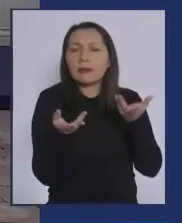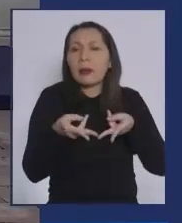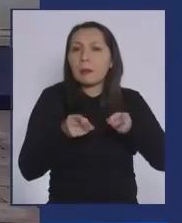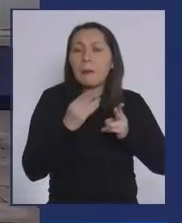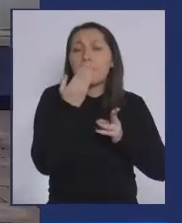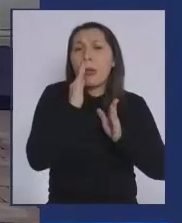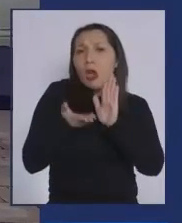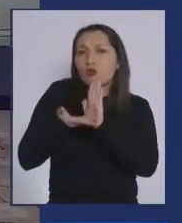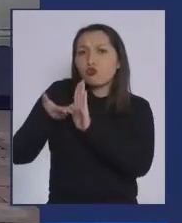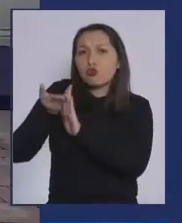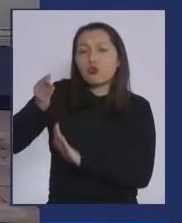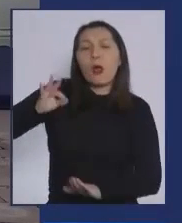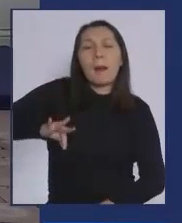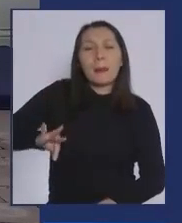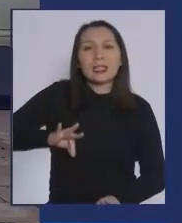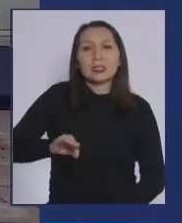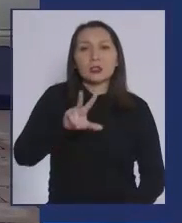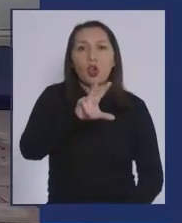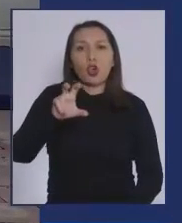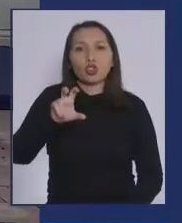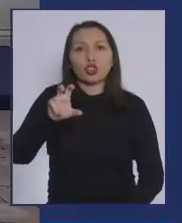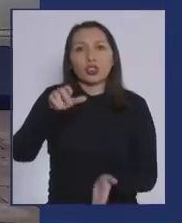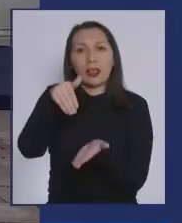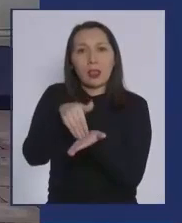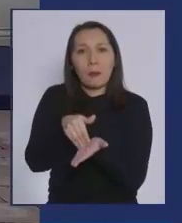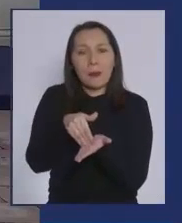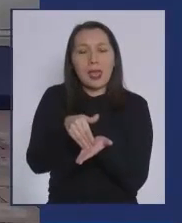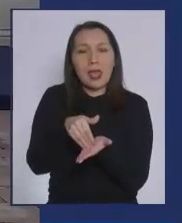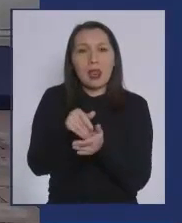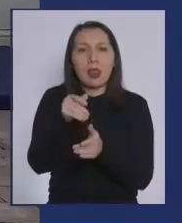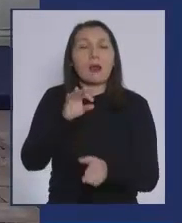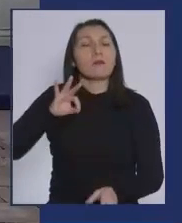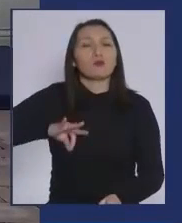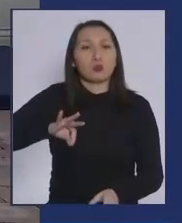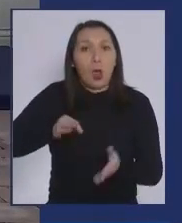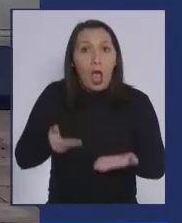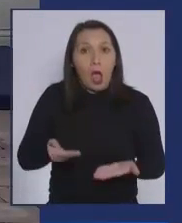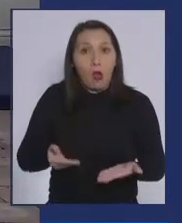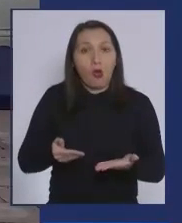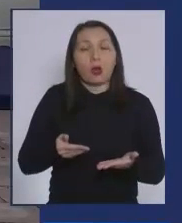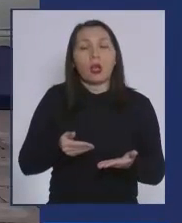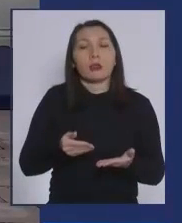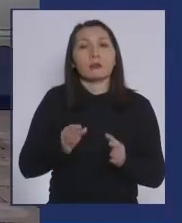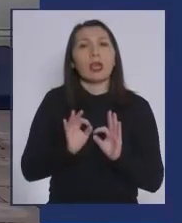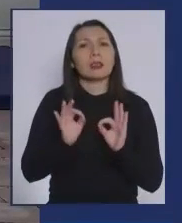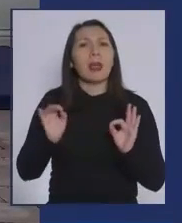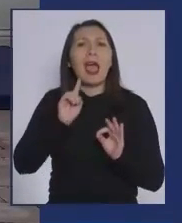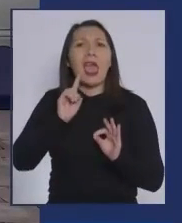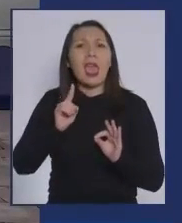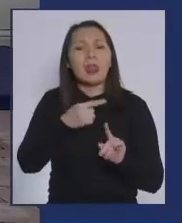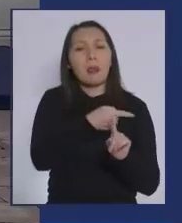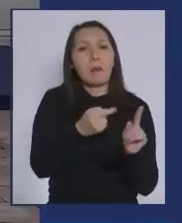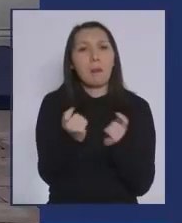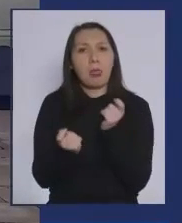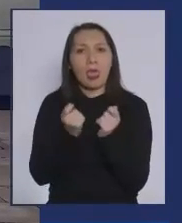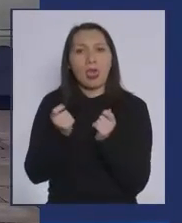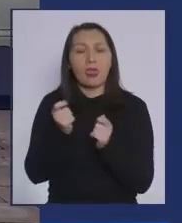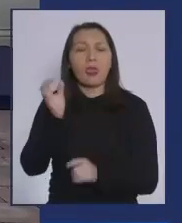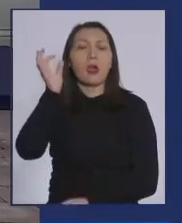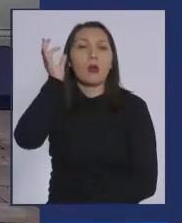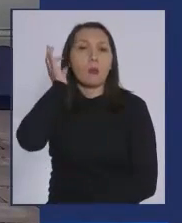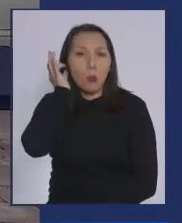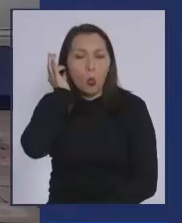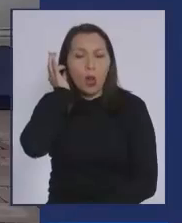permite mejorar las pensiones de 800 mil pensionados actuales especialmente clase media